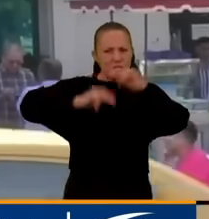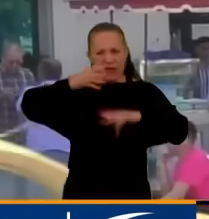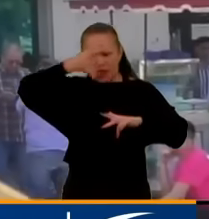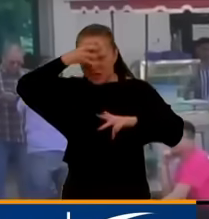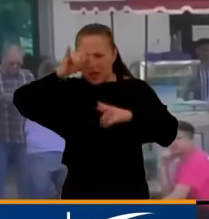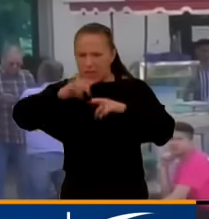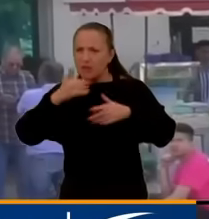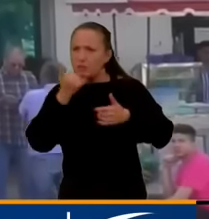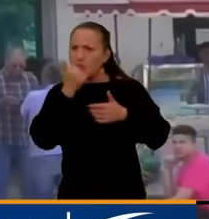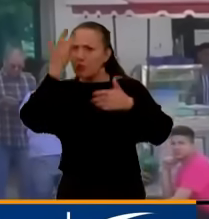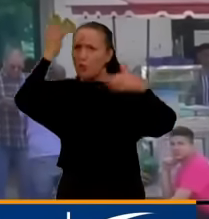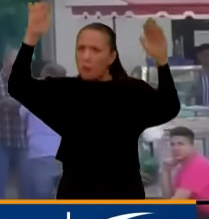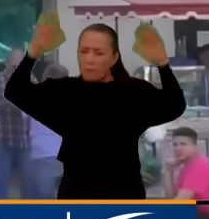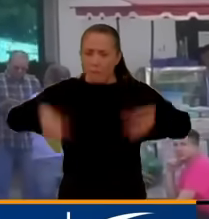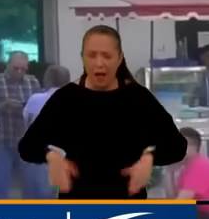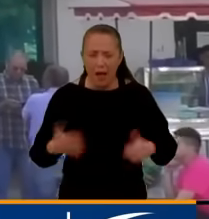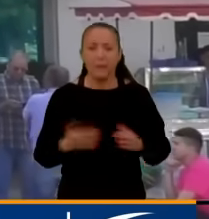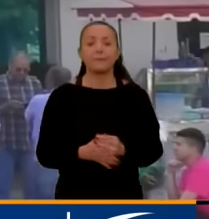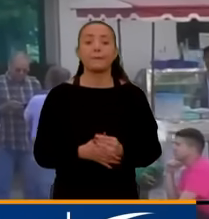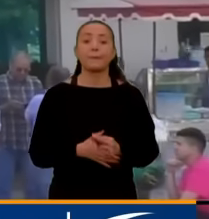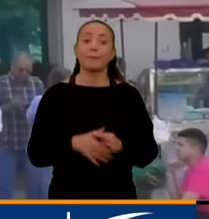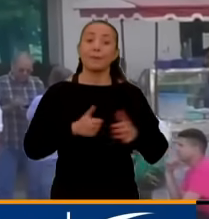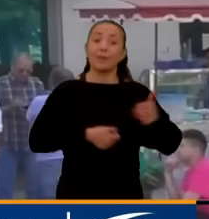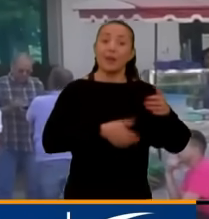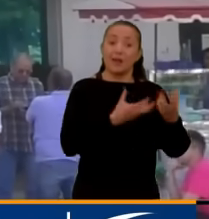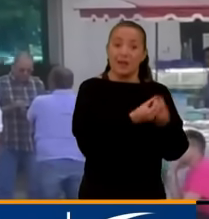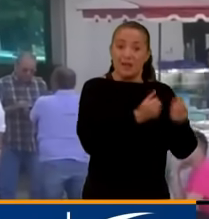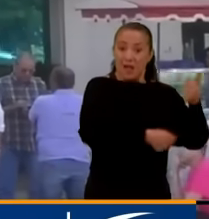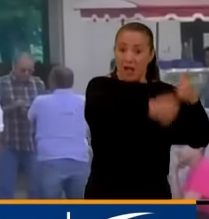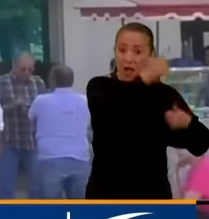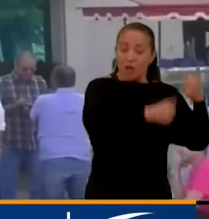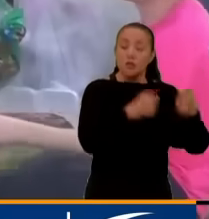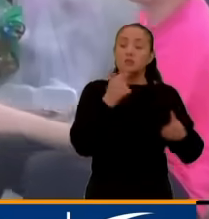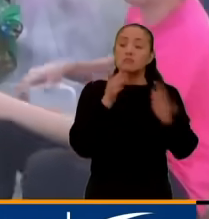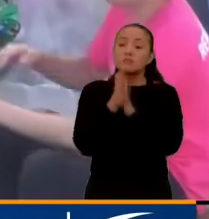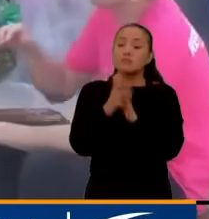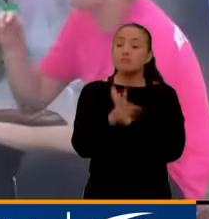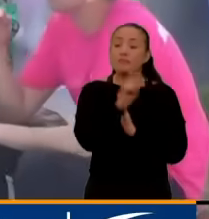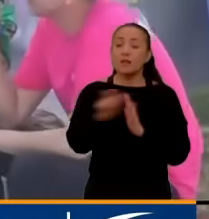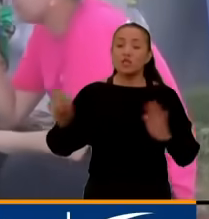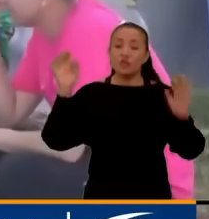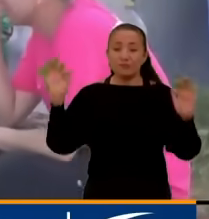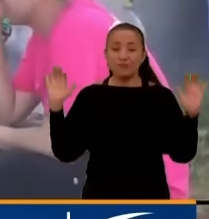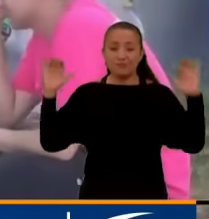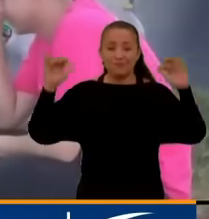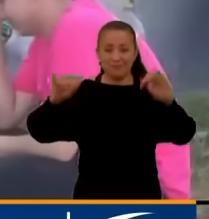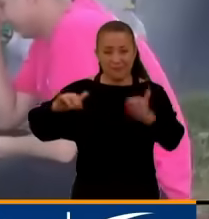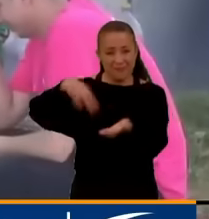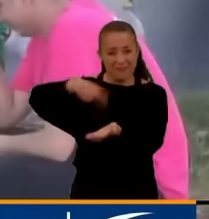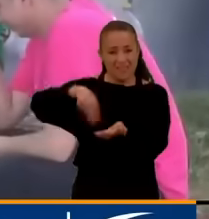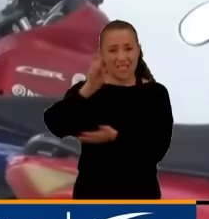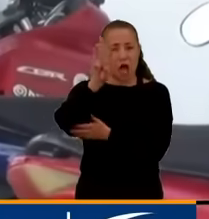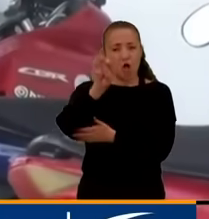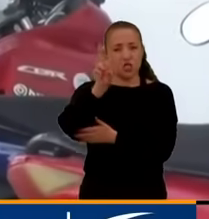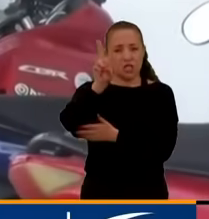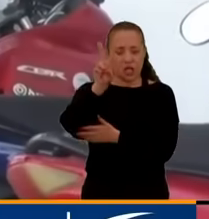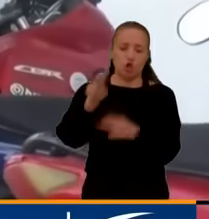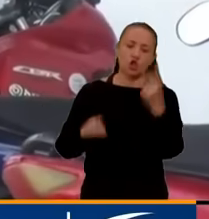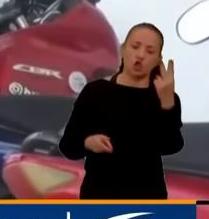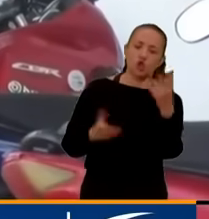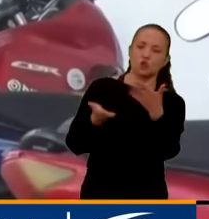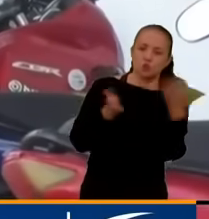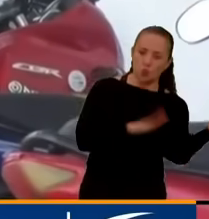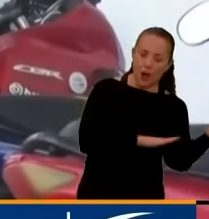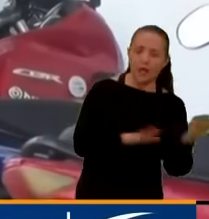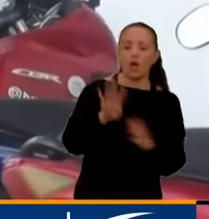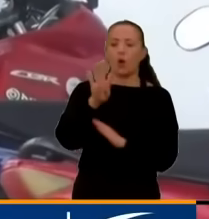causas del colapso. Las autoridades reportan que de las 82 personas que estaban en el lugar, 2 murieron, 43